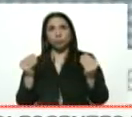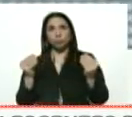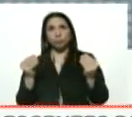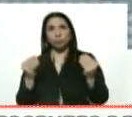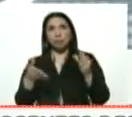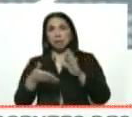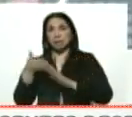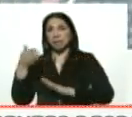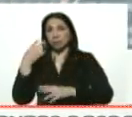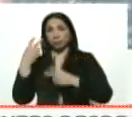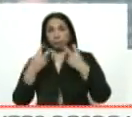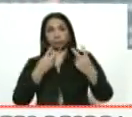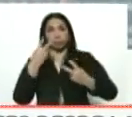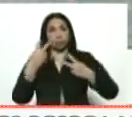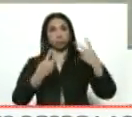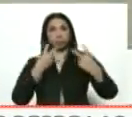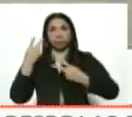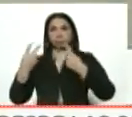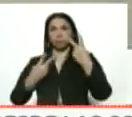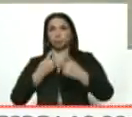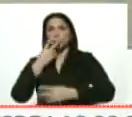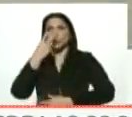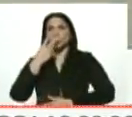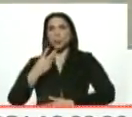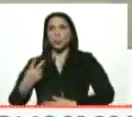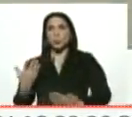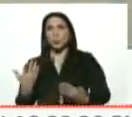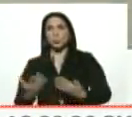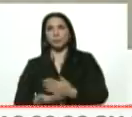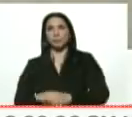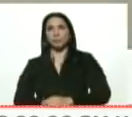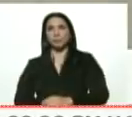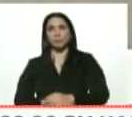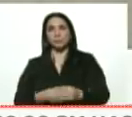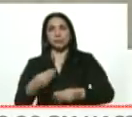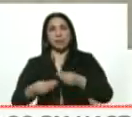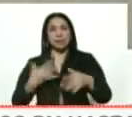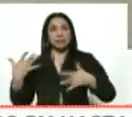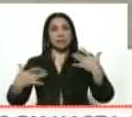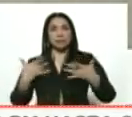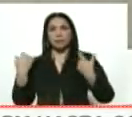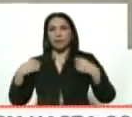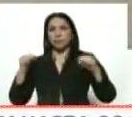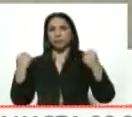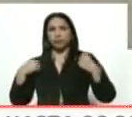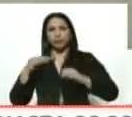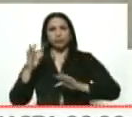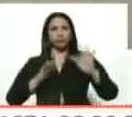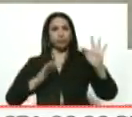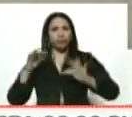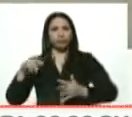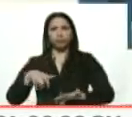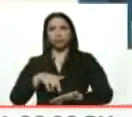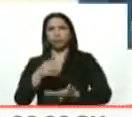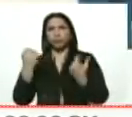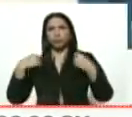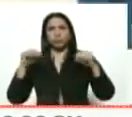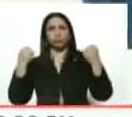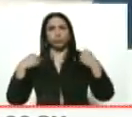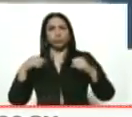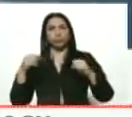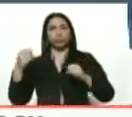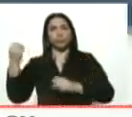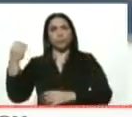y nuestros niños salieron a respirar aire puro, a hacer actividad física, a estirar las piernas, los brazos, como ha